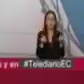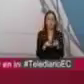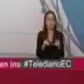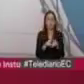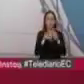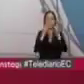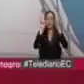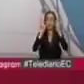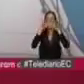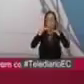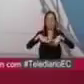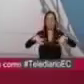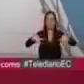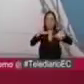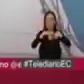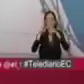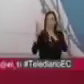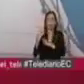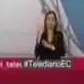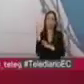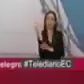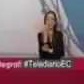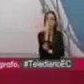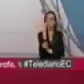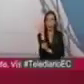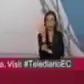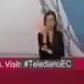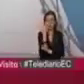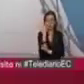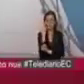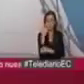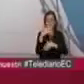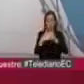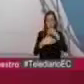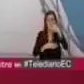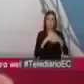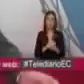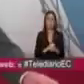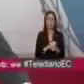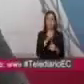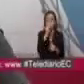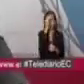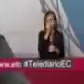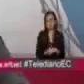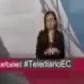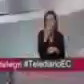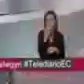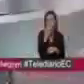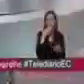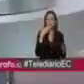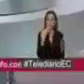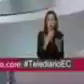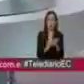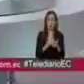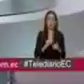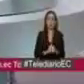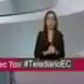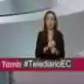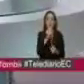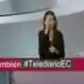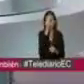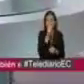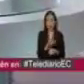relacionados a la situación de la emergencia sanitaria sobre todo en la provincia de pichincha buenos días secretario gracias por acompañarnos buenos